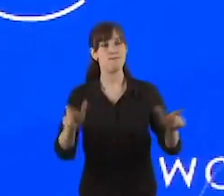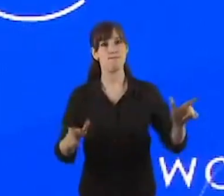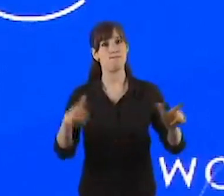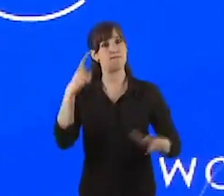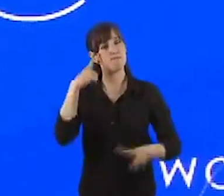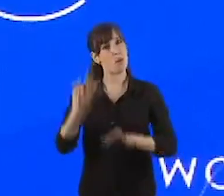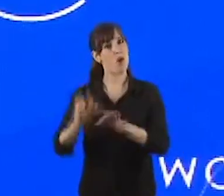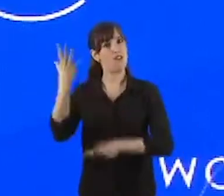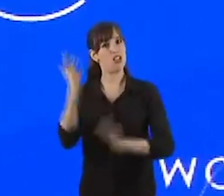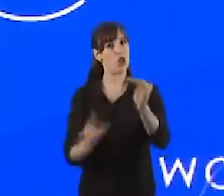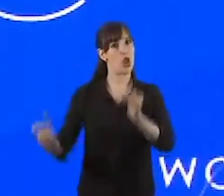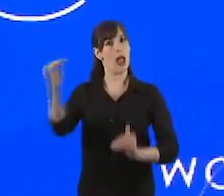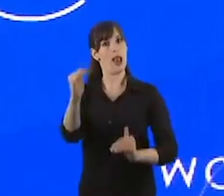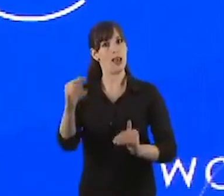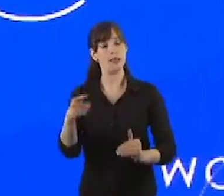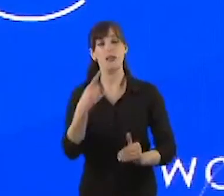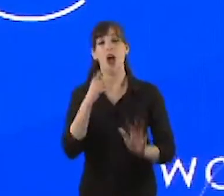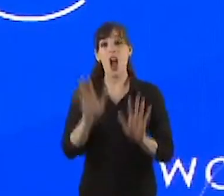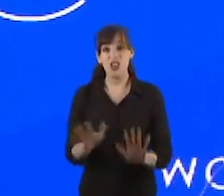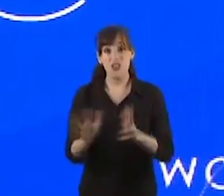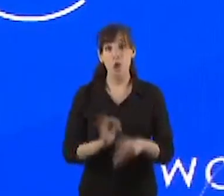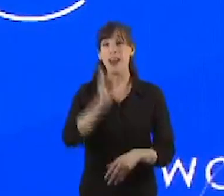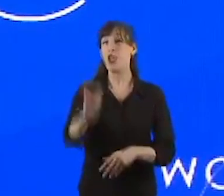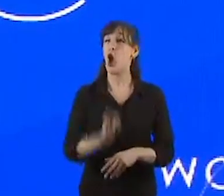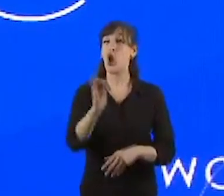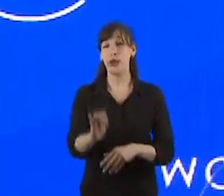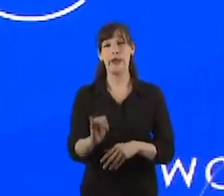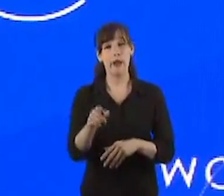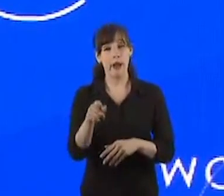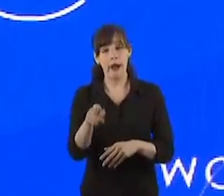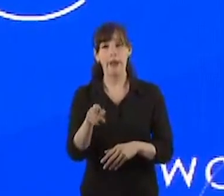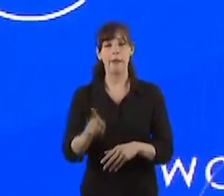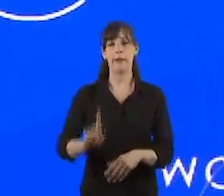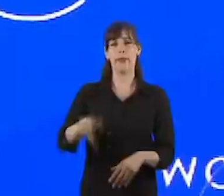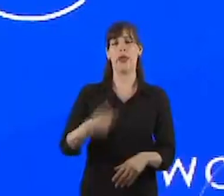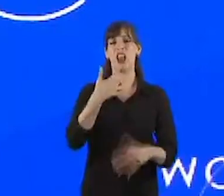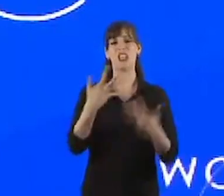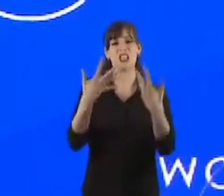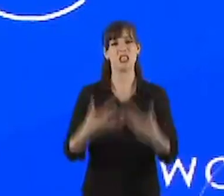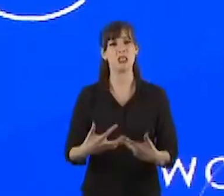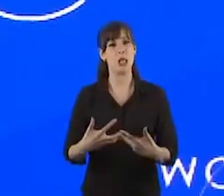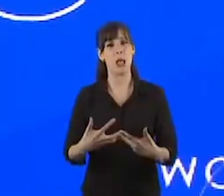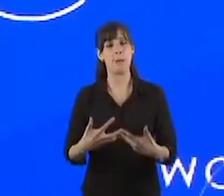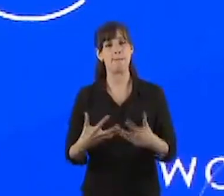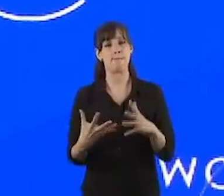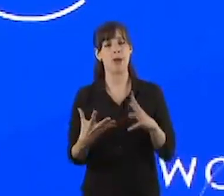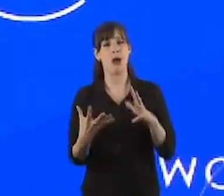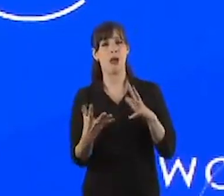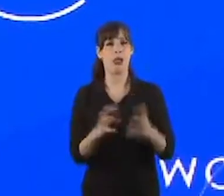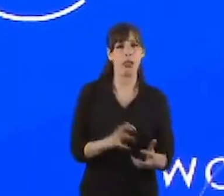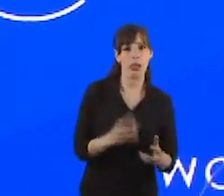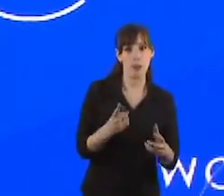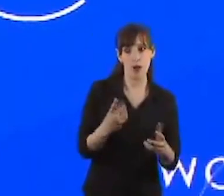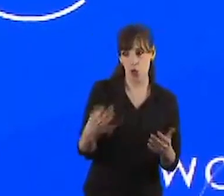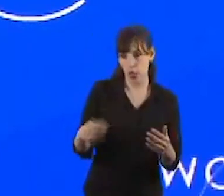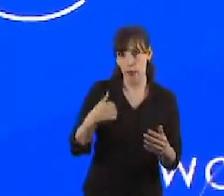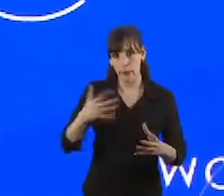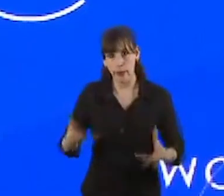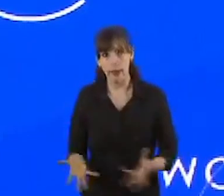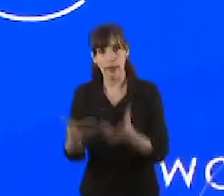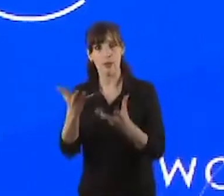marco teórico equivocado, socavan los fundamentos del sistema que nos ha dado la mayor expansión de riqueza y prosperidad de nuestra